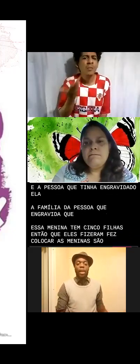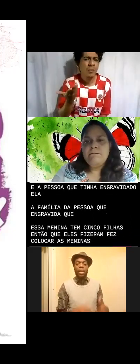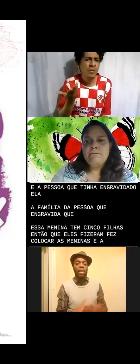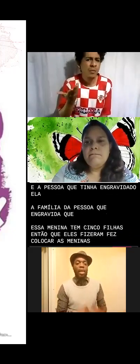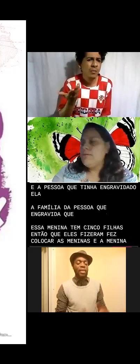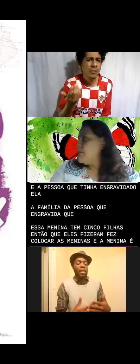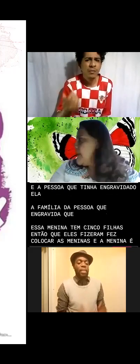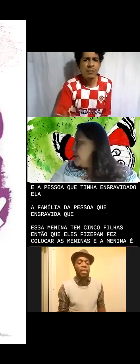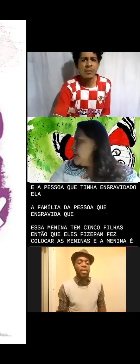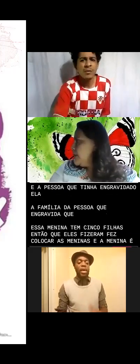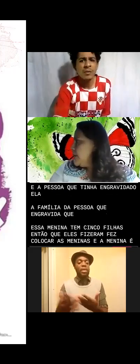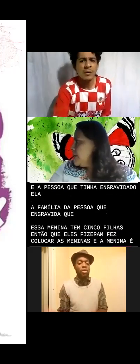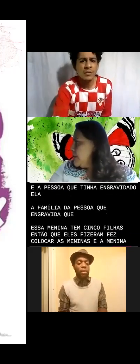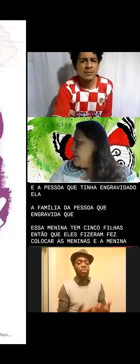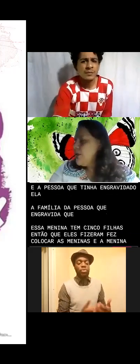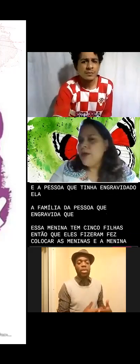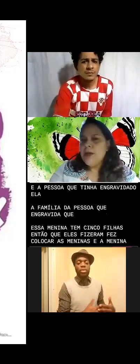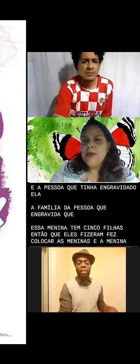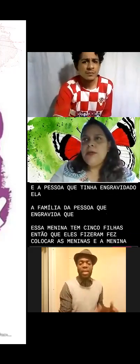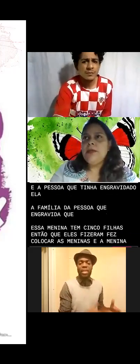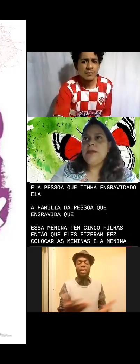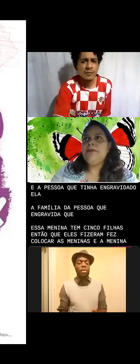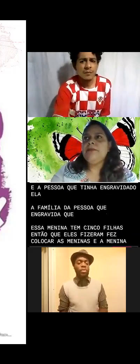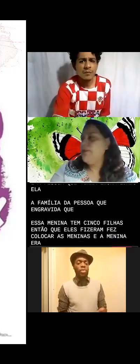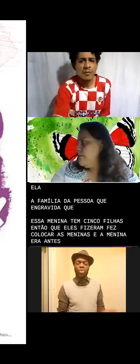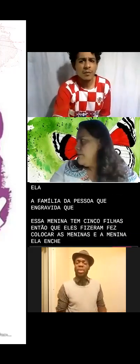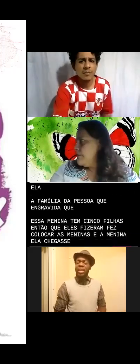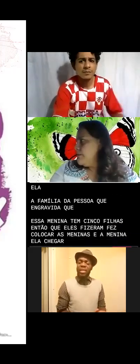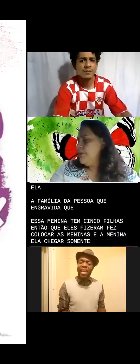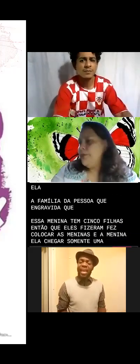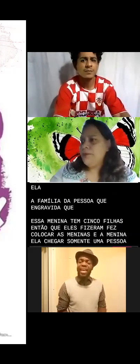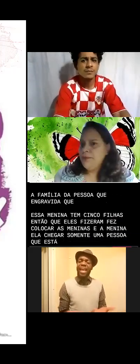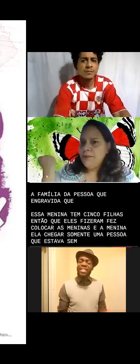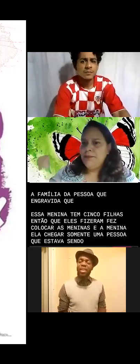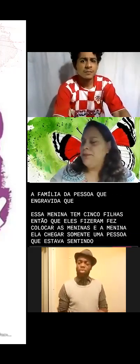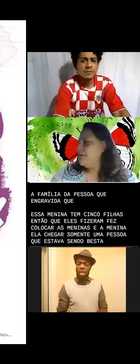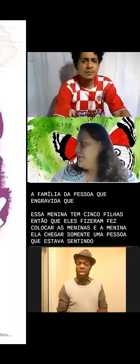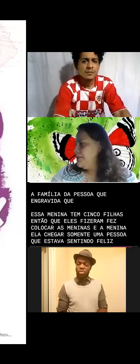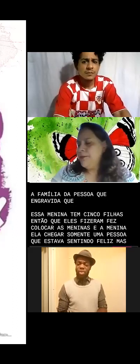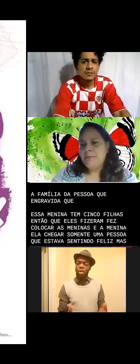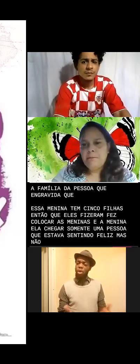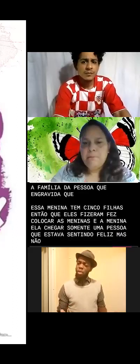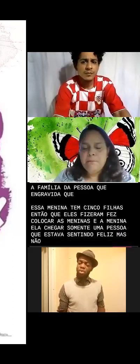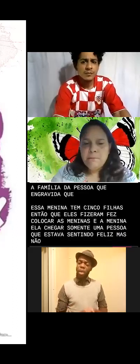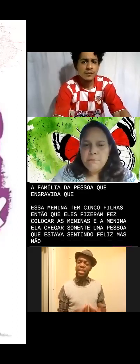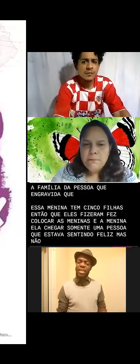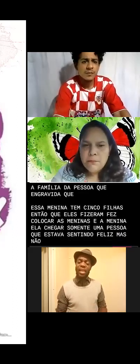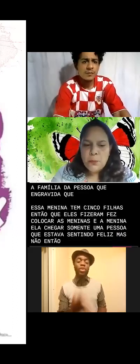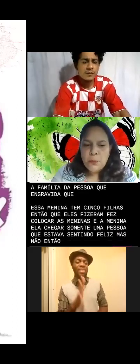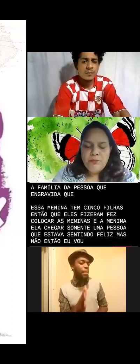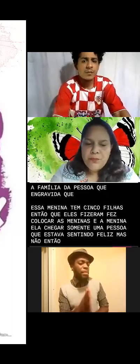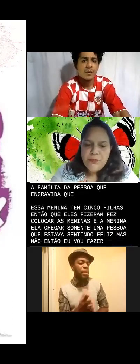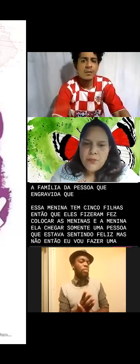pareciera solamente alguien que paría y donaba a sus hijos, paría y donaba a sus hijos. ¿Qué hacer con eso? O sea, ¿cómo atender